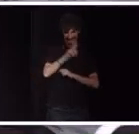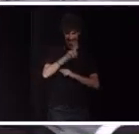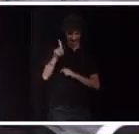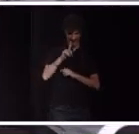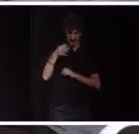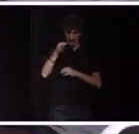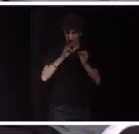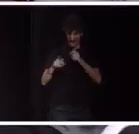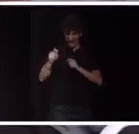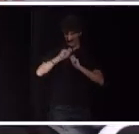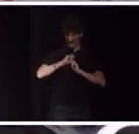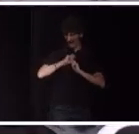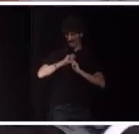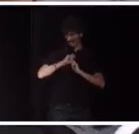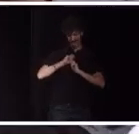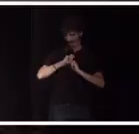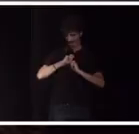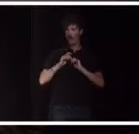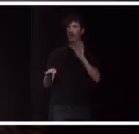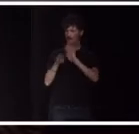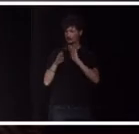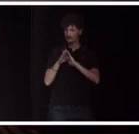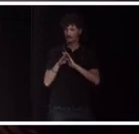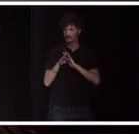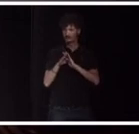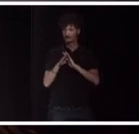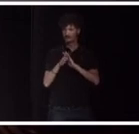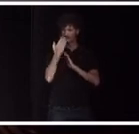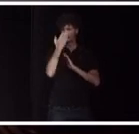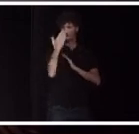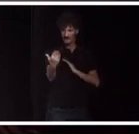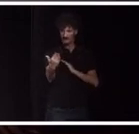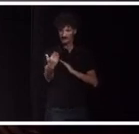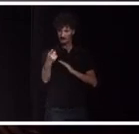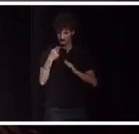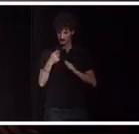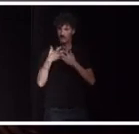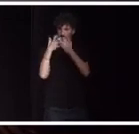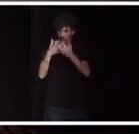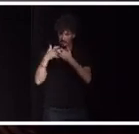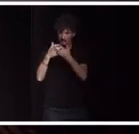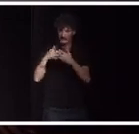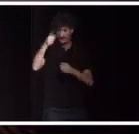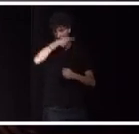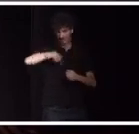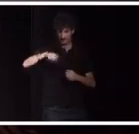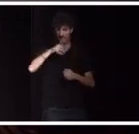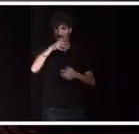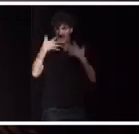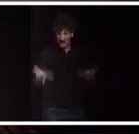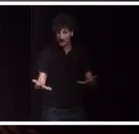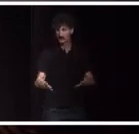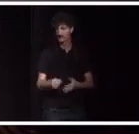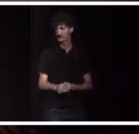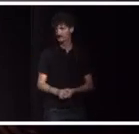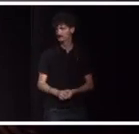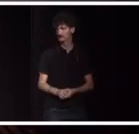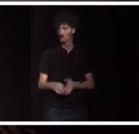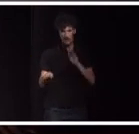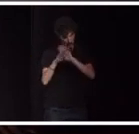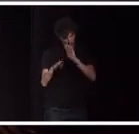la militancia que nos marca el camino, como ha hecho durante todo este proceso que culmina hoy.